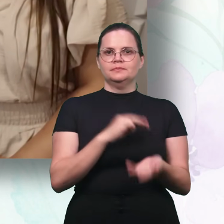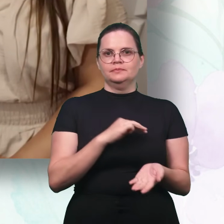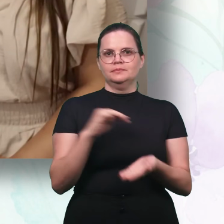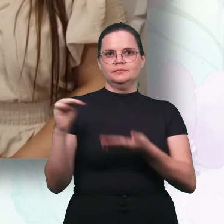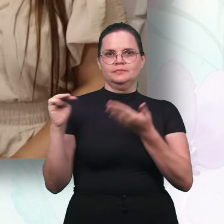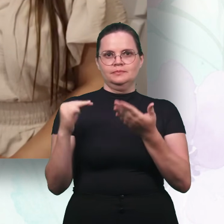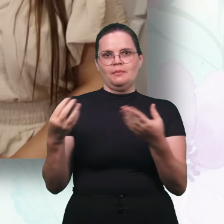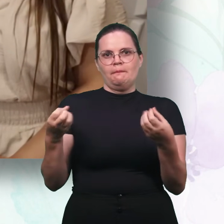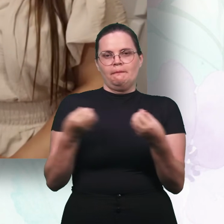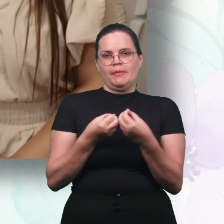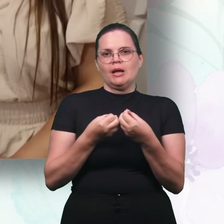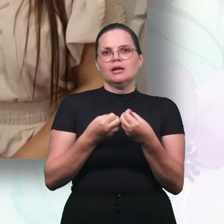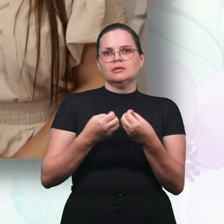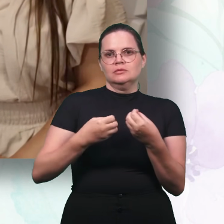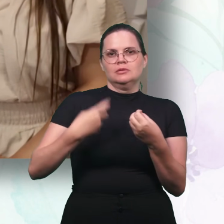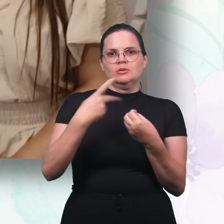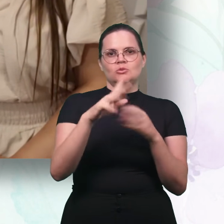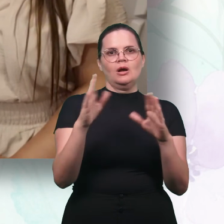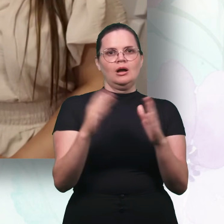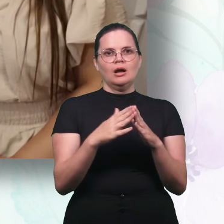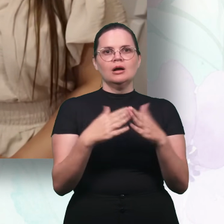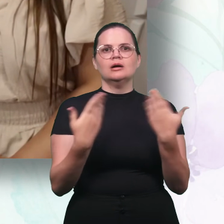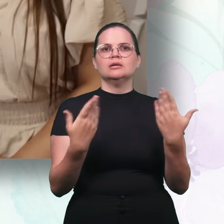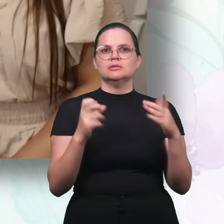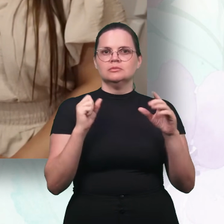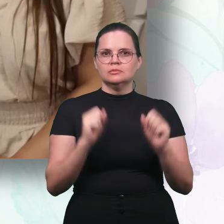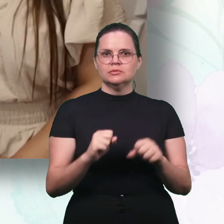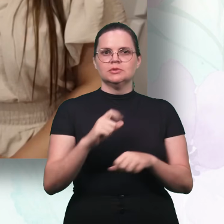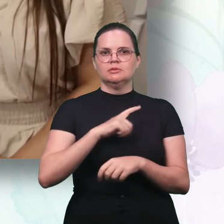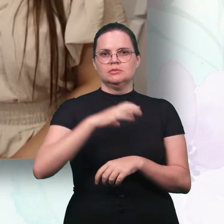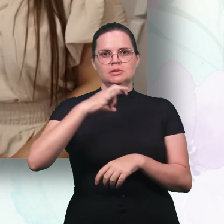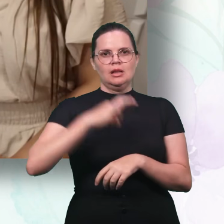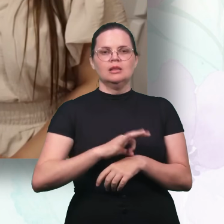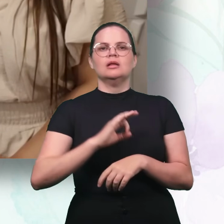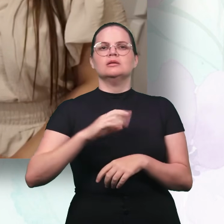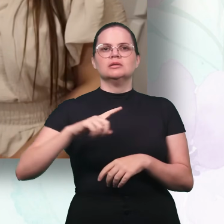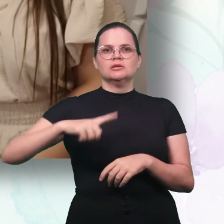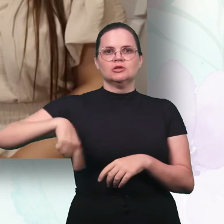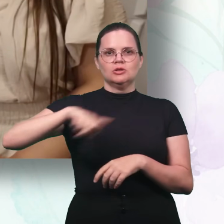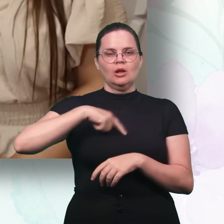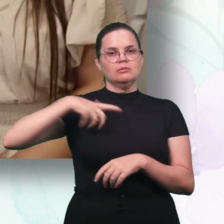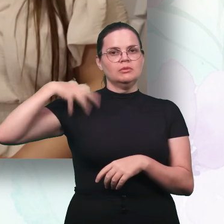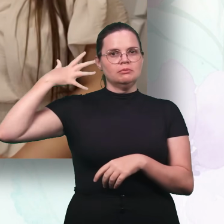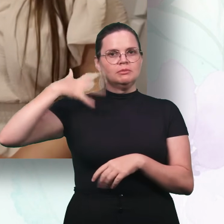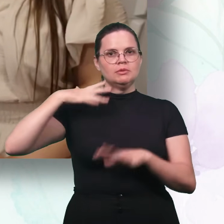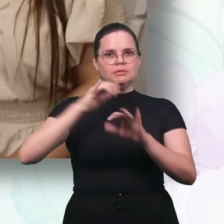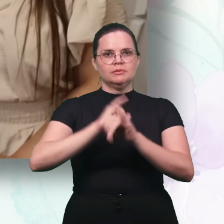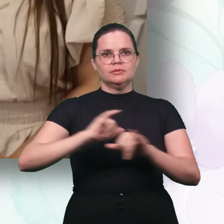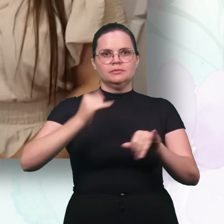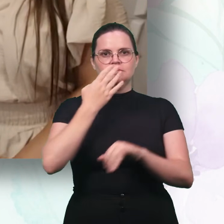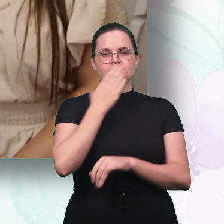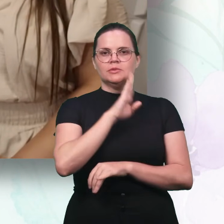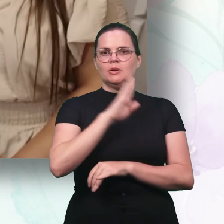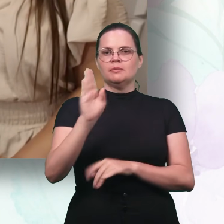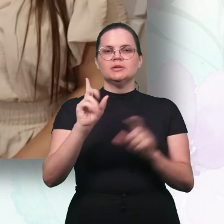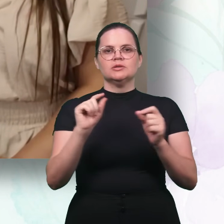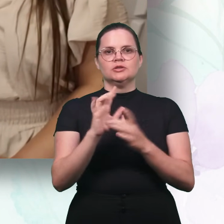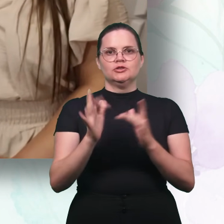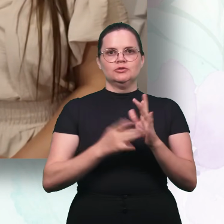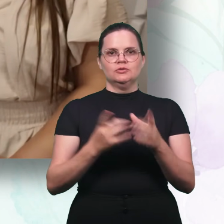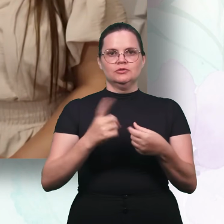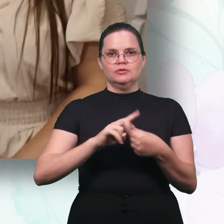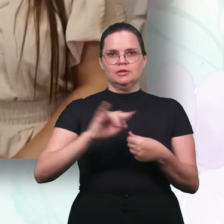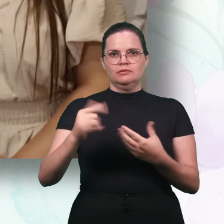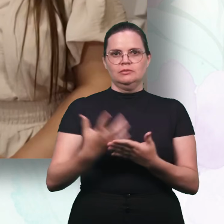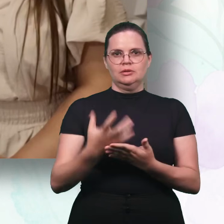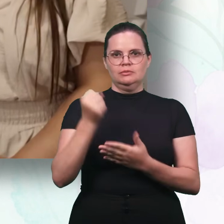nuestros cultos en nuestras iglesias, en el cual el Señor tiene una palabra de esperanza y una promesa. Jesús